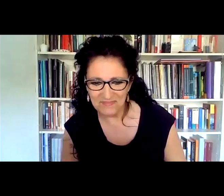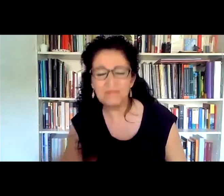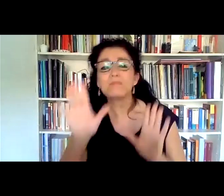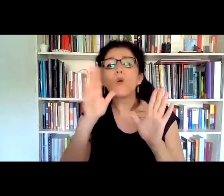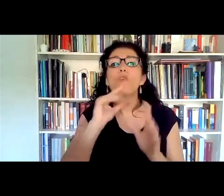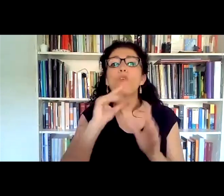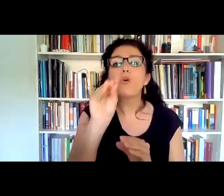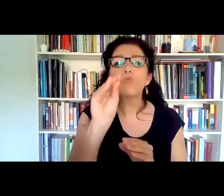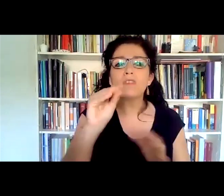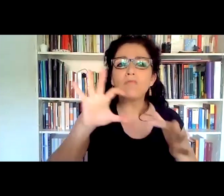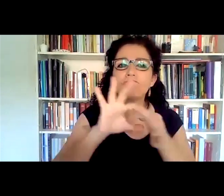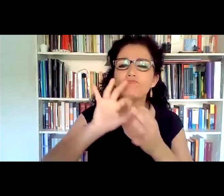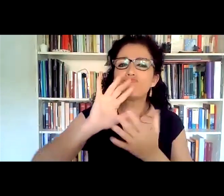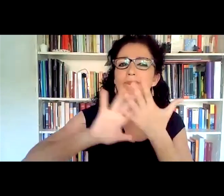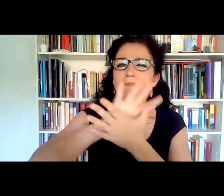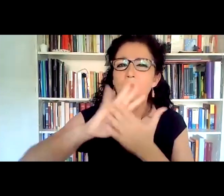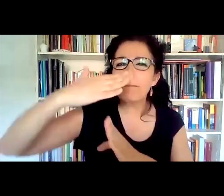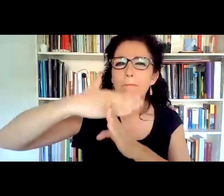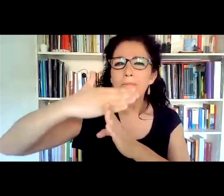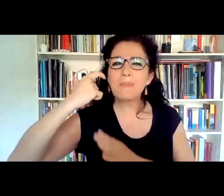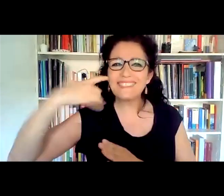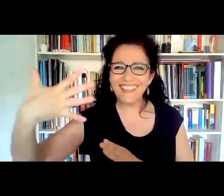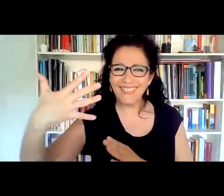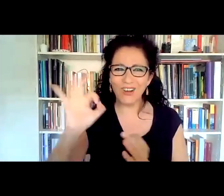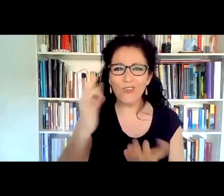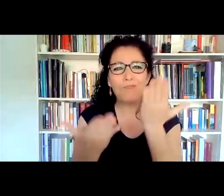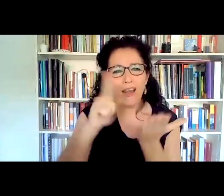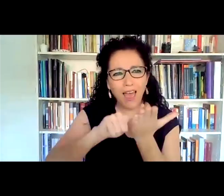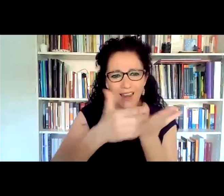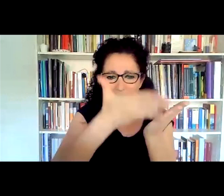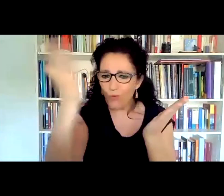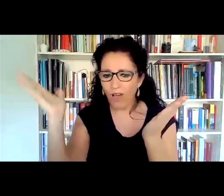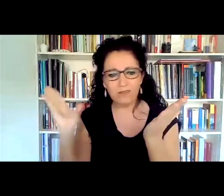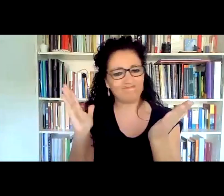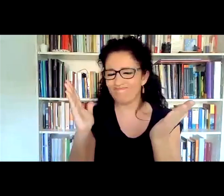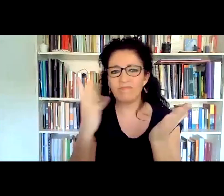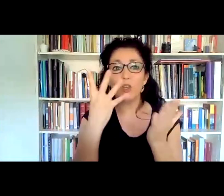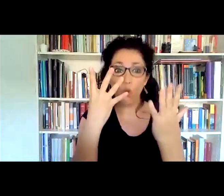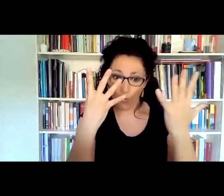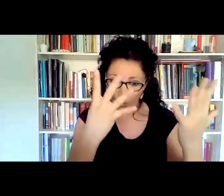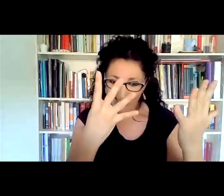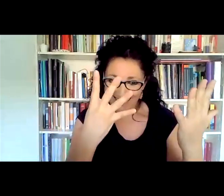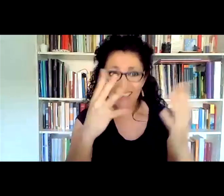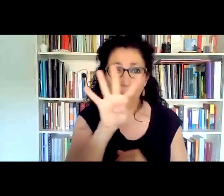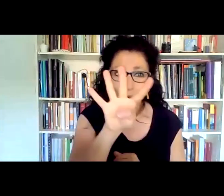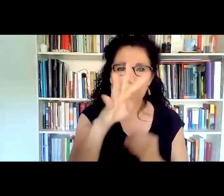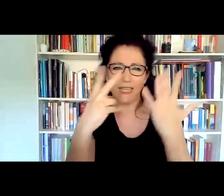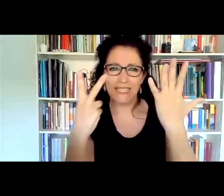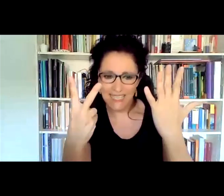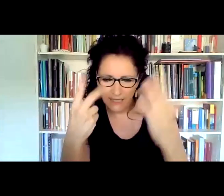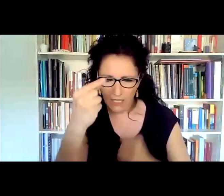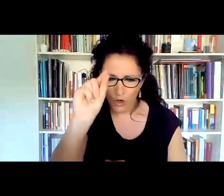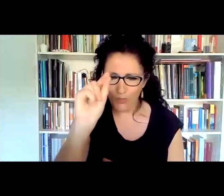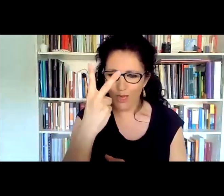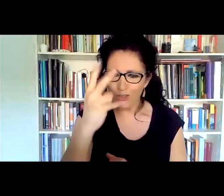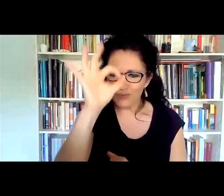interesadas en el aprendizaje y que es necesario que aprendan esta lengua. Preguntados por el nivel de prestigio en comparación